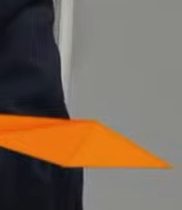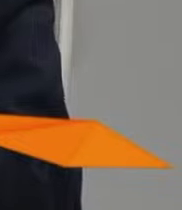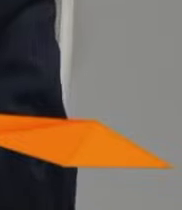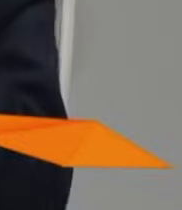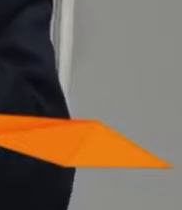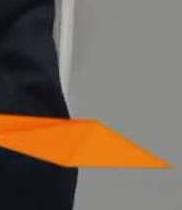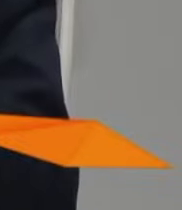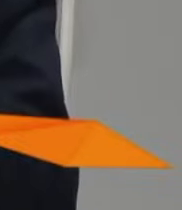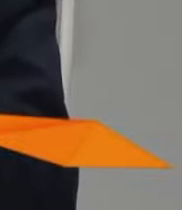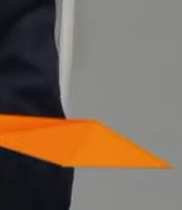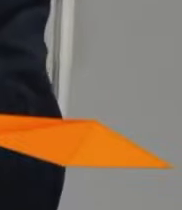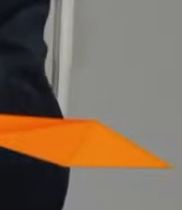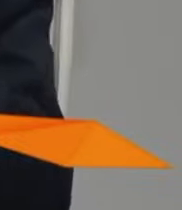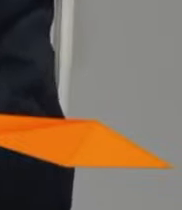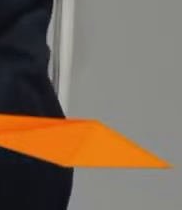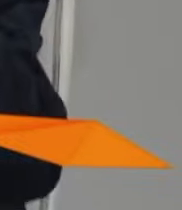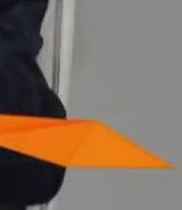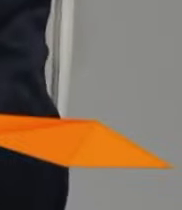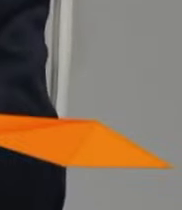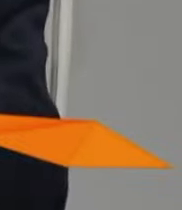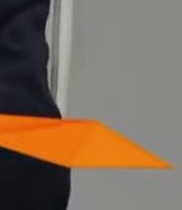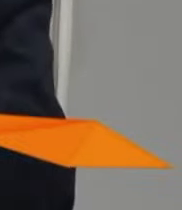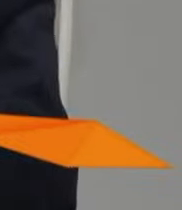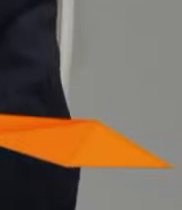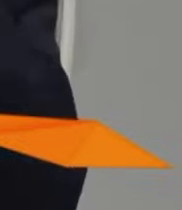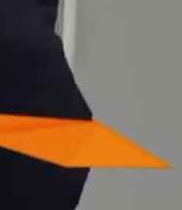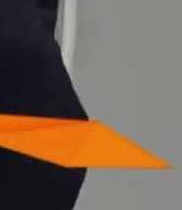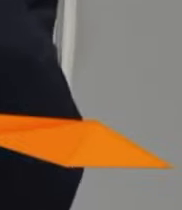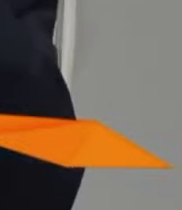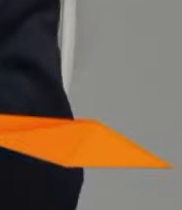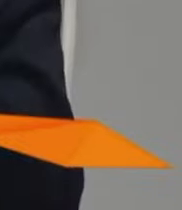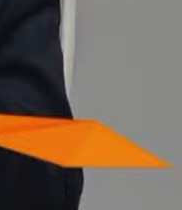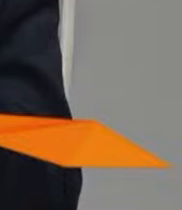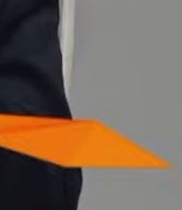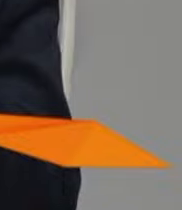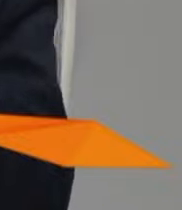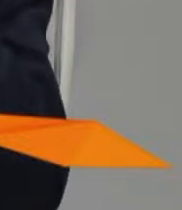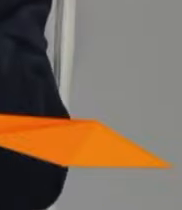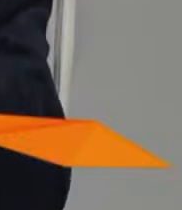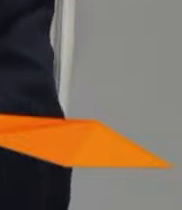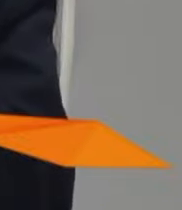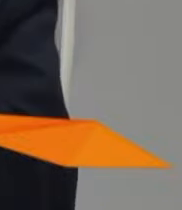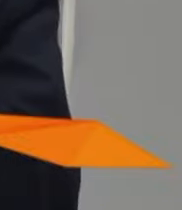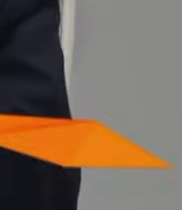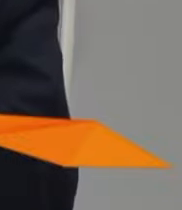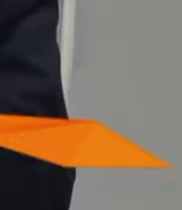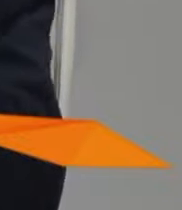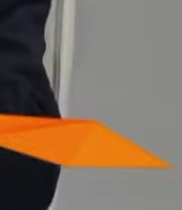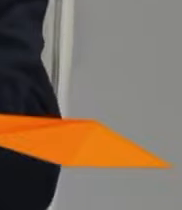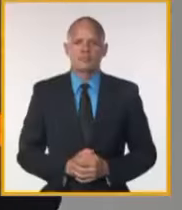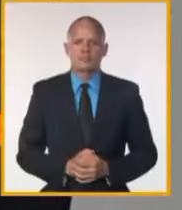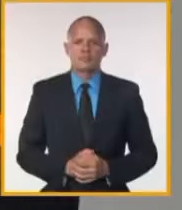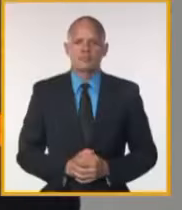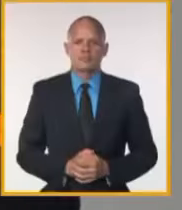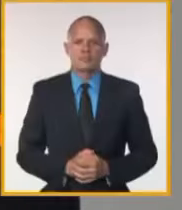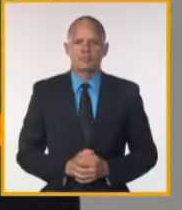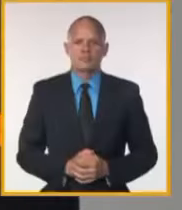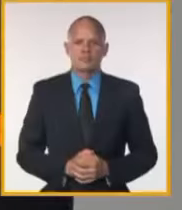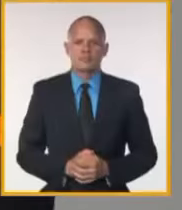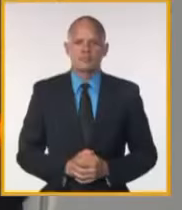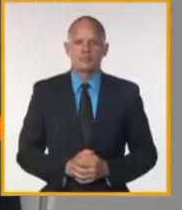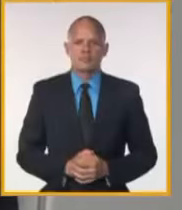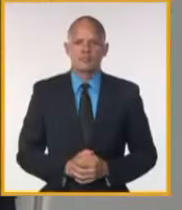ahí y ponen en el gobierno al Cha y y y se inicia desde ese momento una